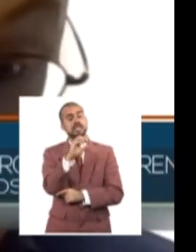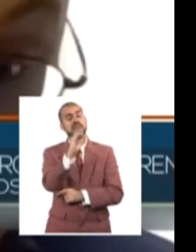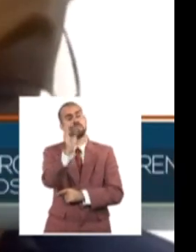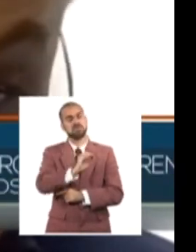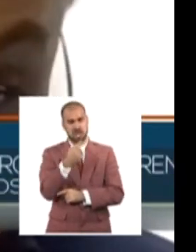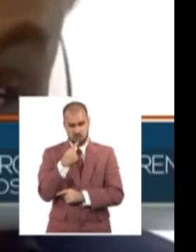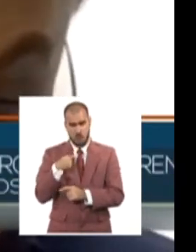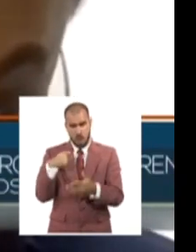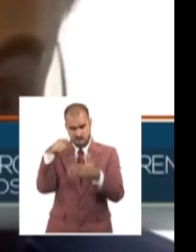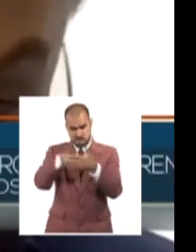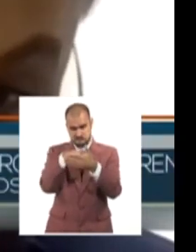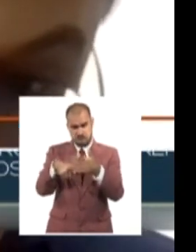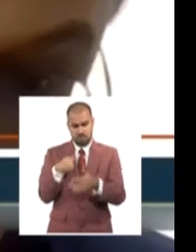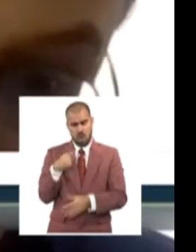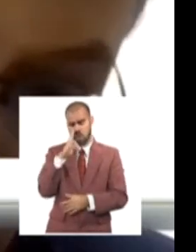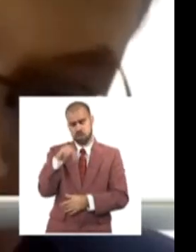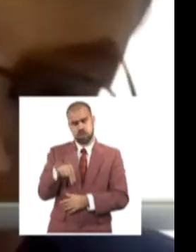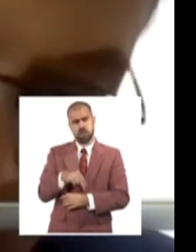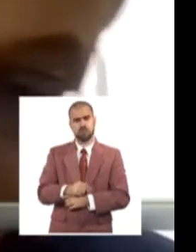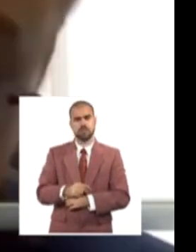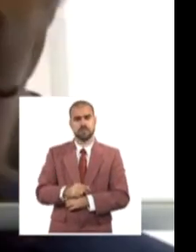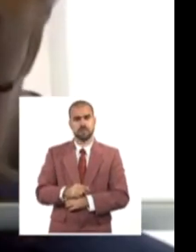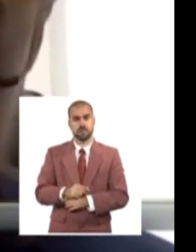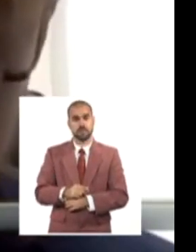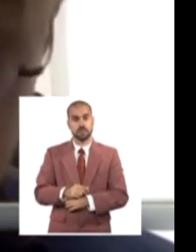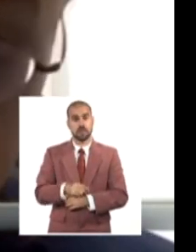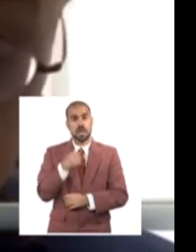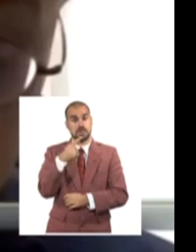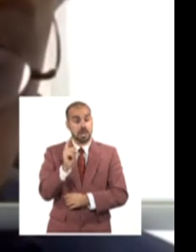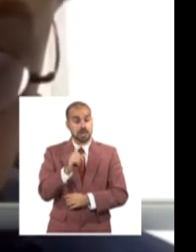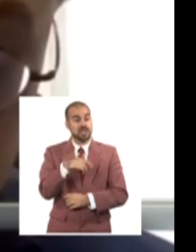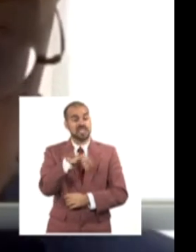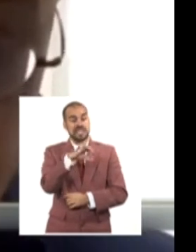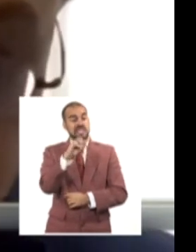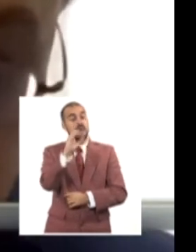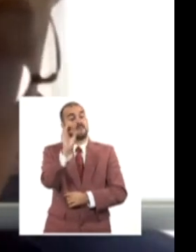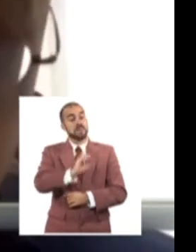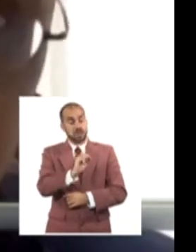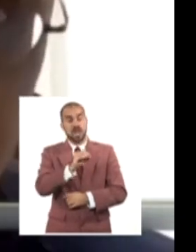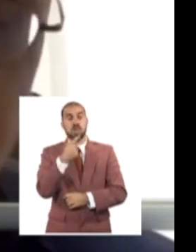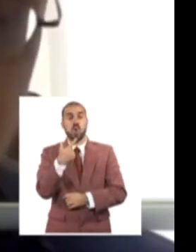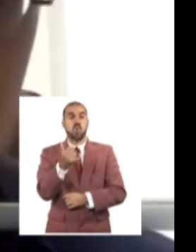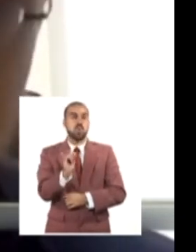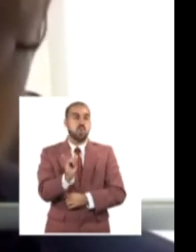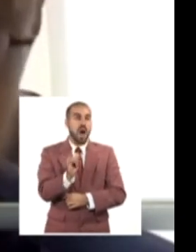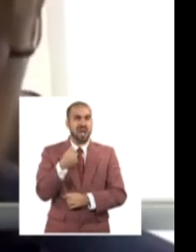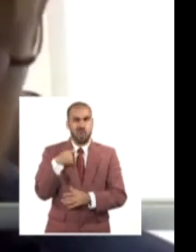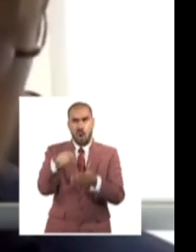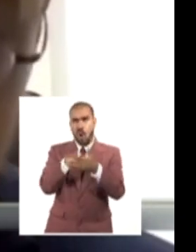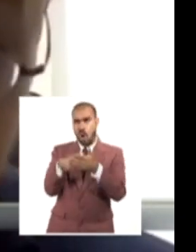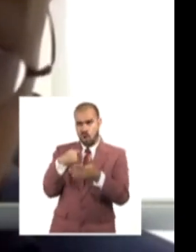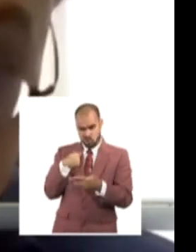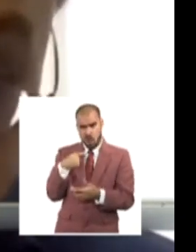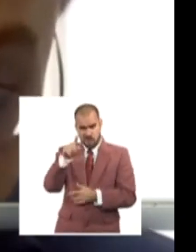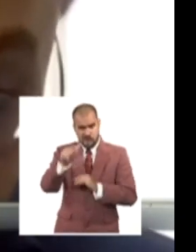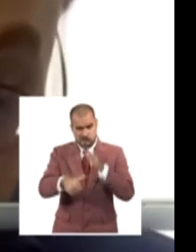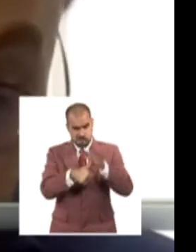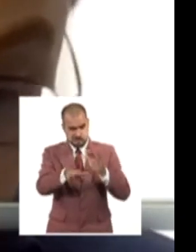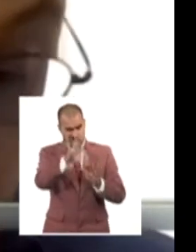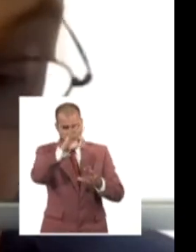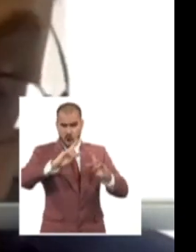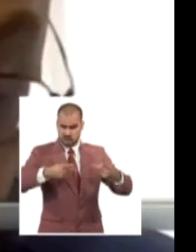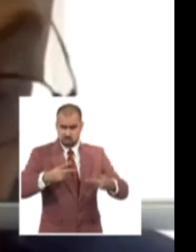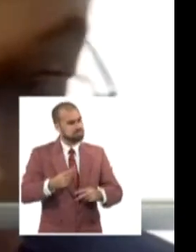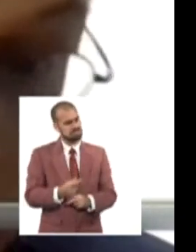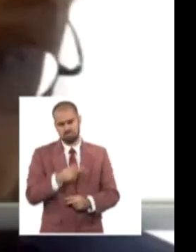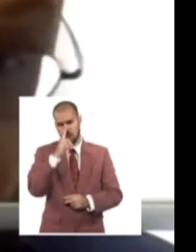el casi el 60 por ciento dice que no vota por él en absoluto por otro lado el problema central de la gente